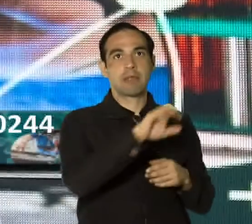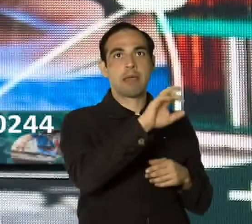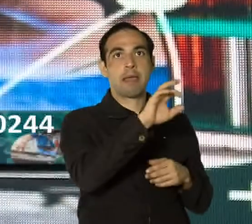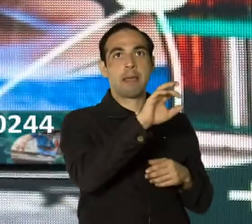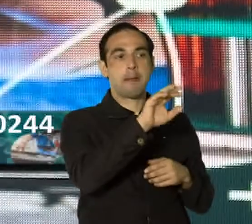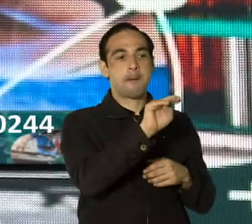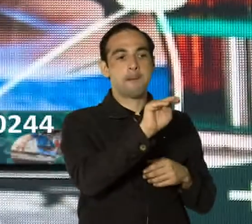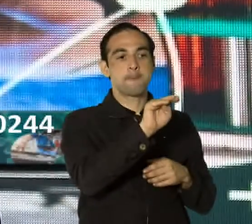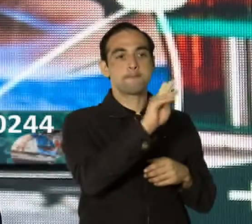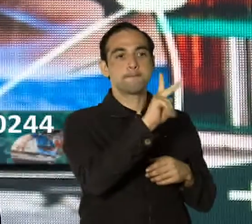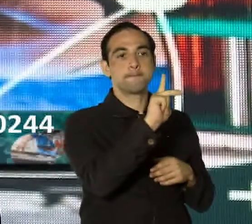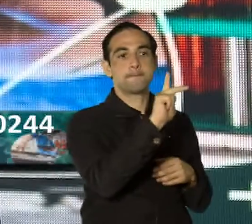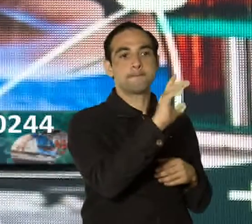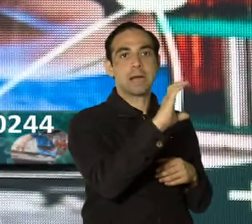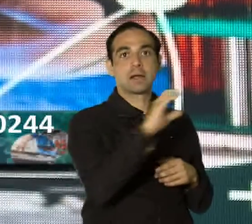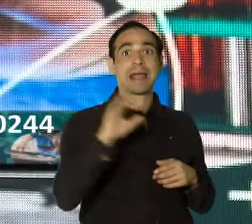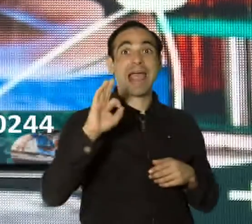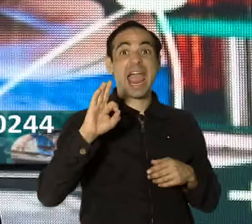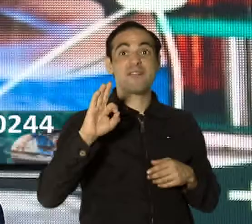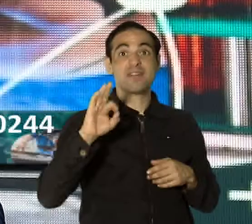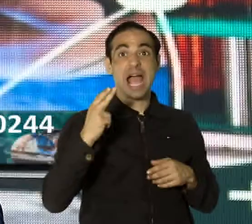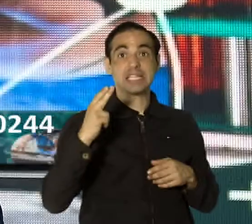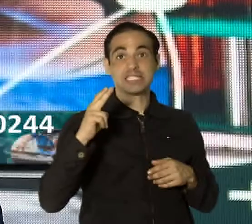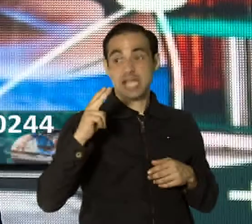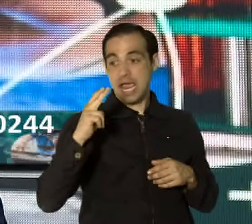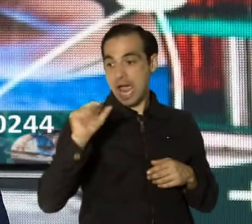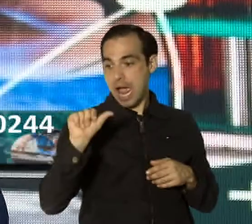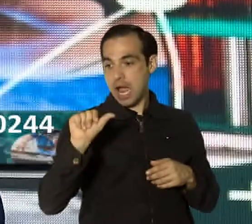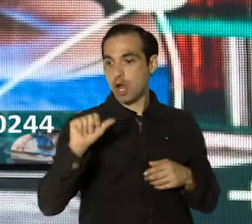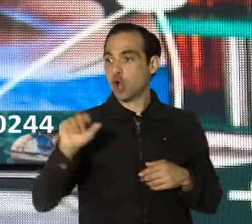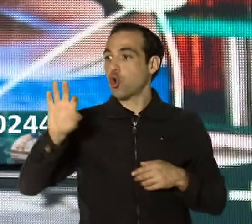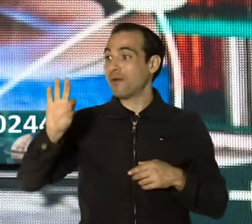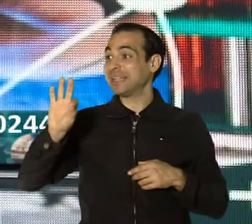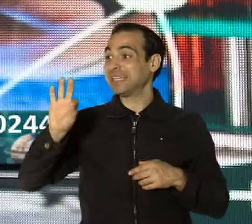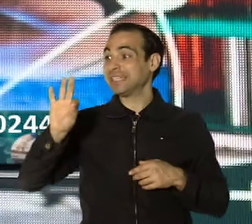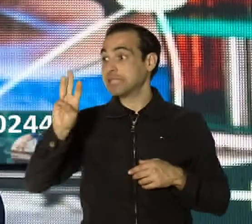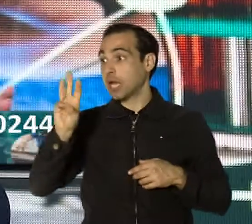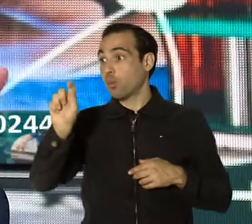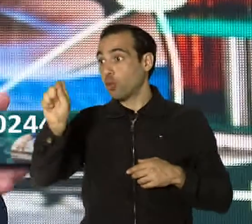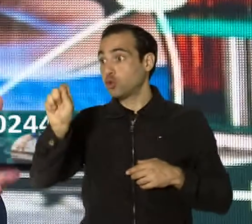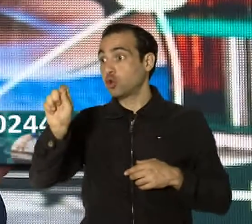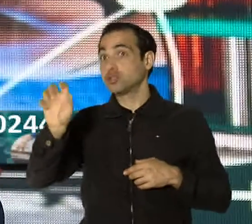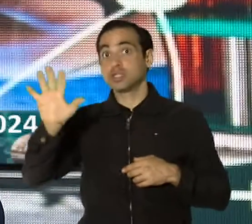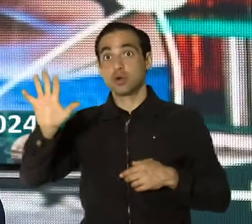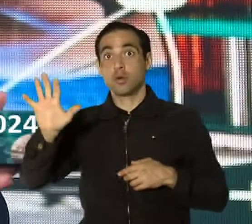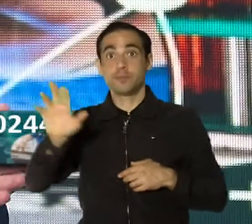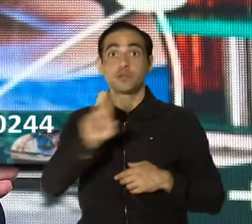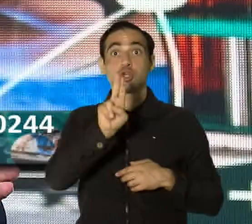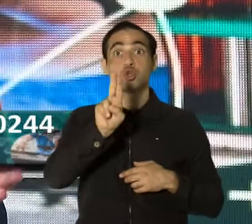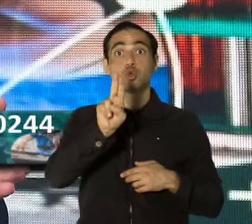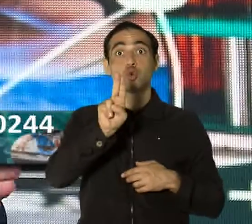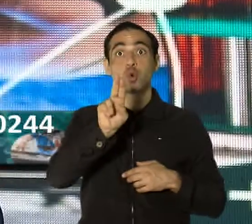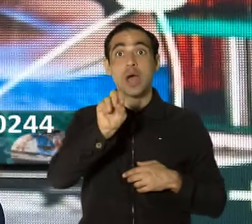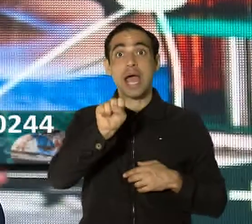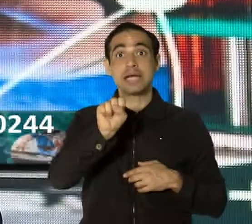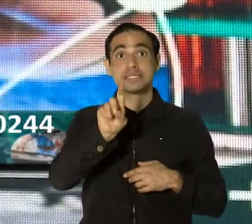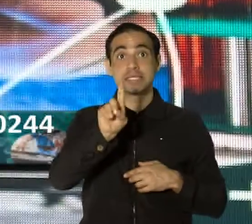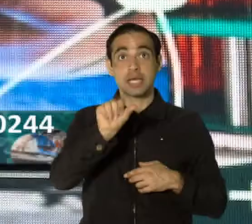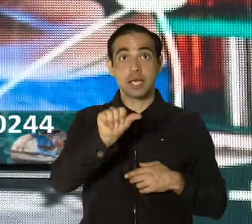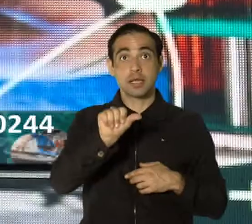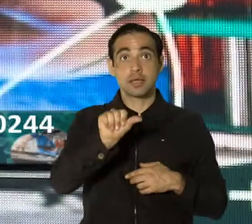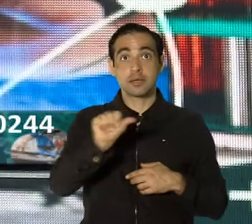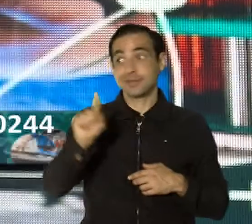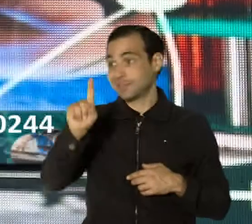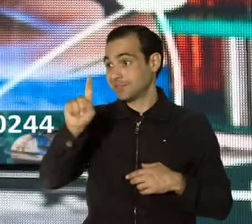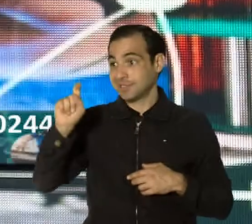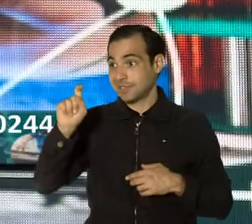hasta un 95, FHA a un 96.5, y el USDA, que en el 93% de Puerto Rico califica para ello, que es el